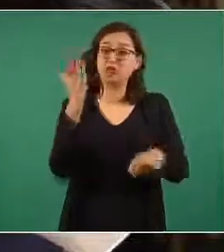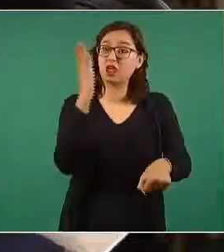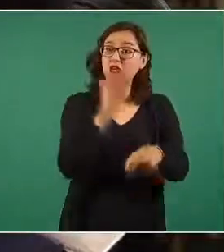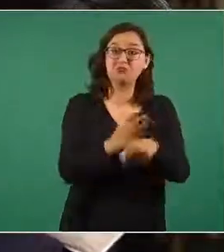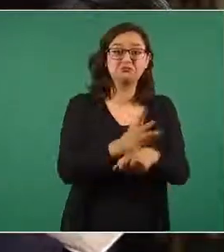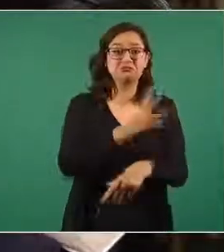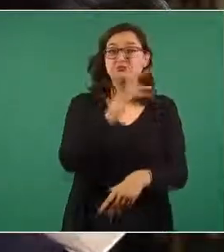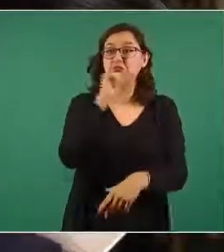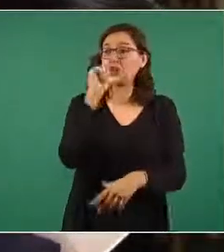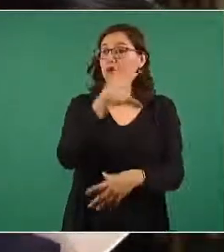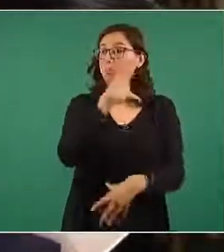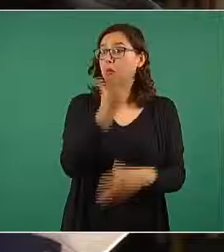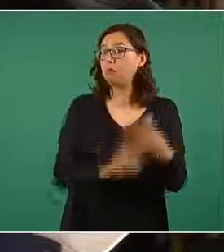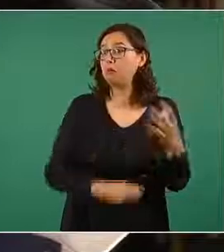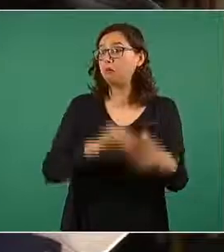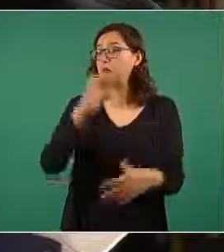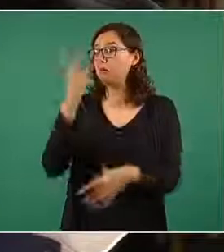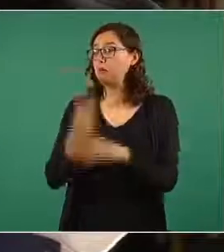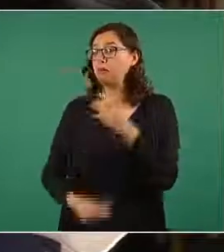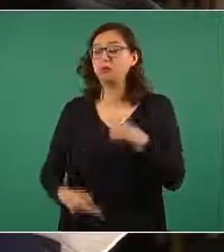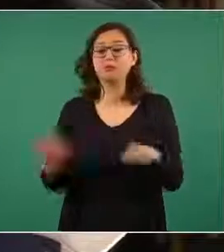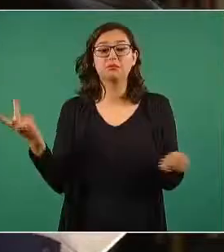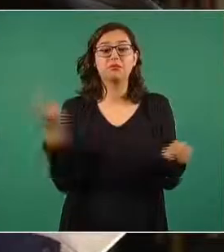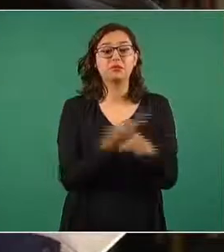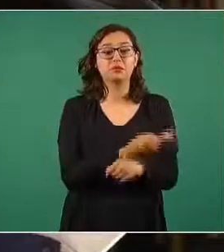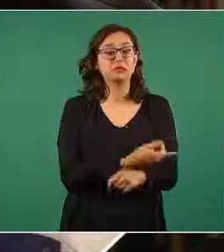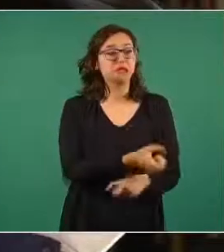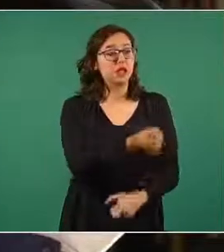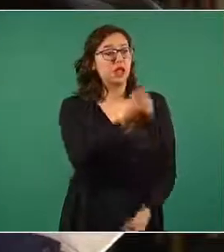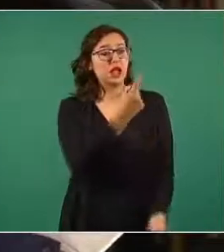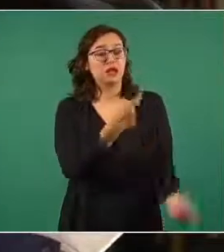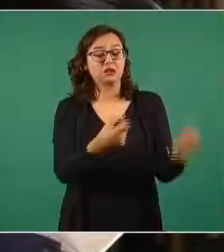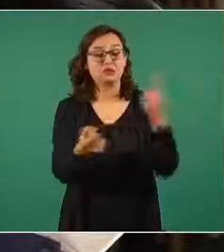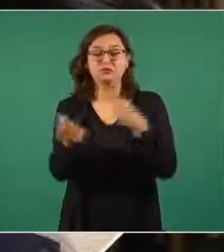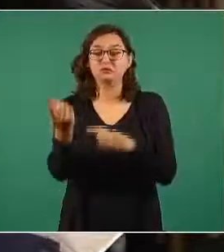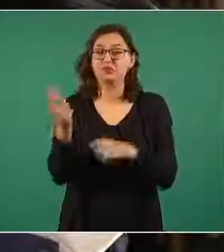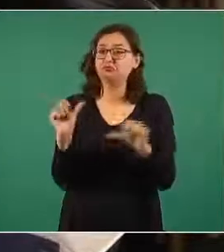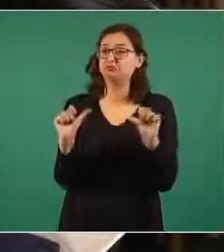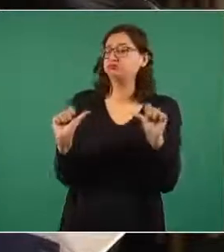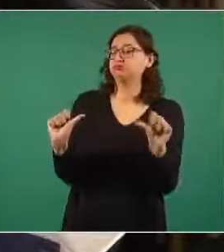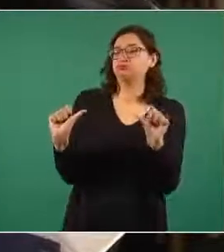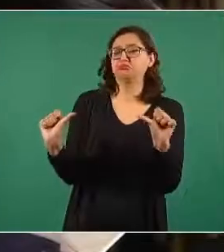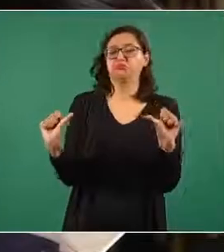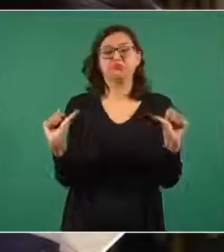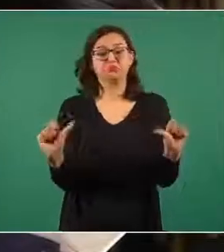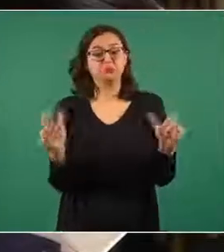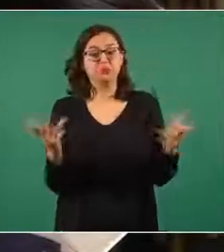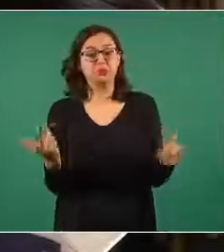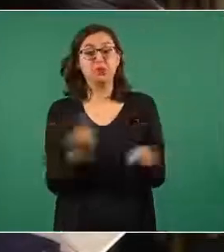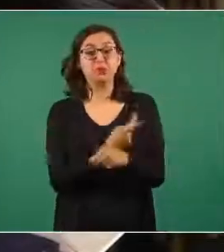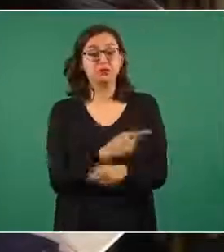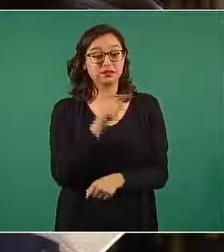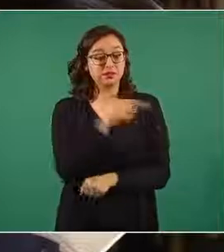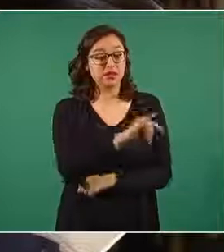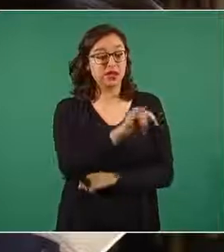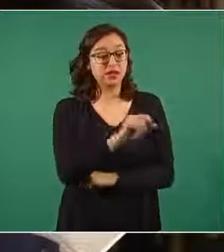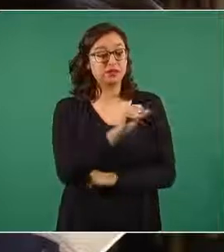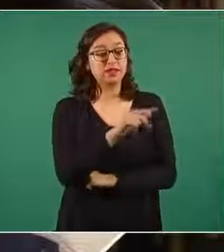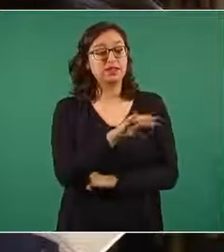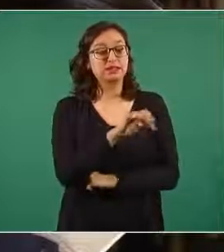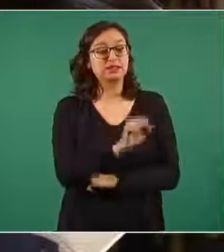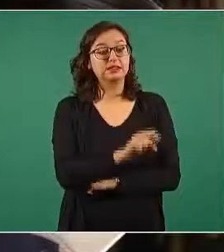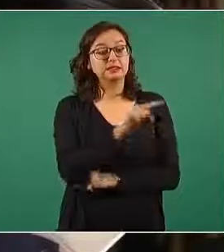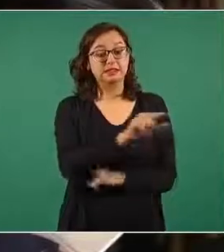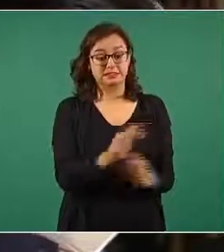llevan ahí al menos hay preocupación en la etnia porque hay al menos 7 yaquis desaparecidos. Supongo,